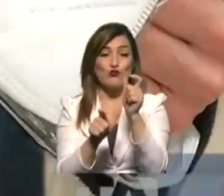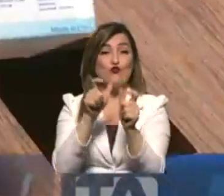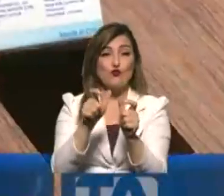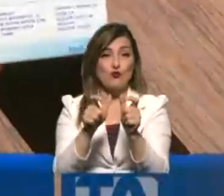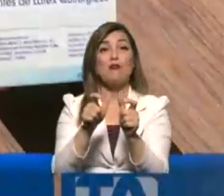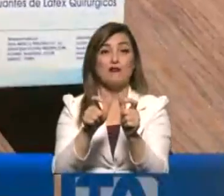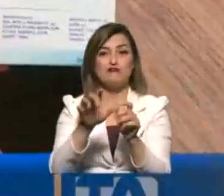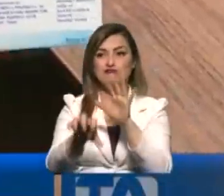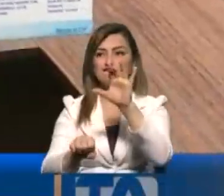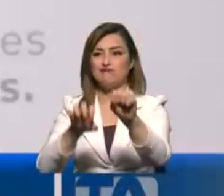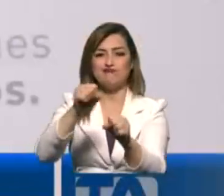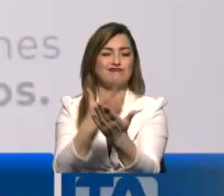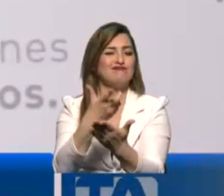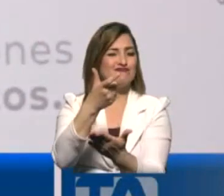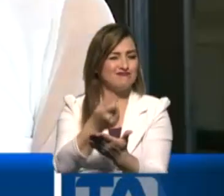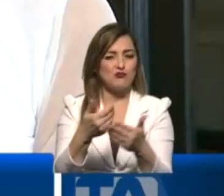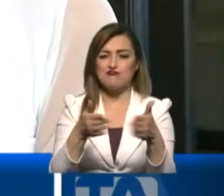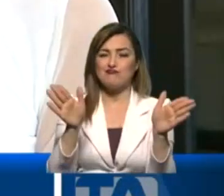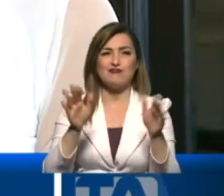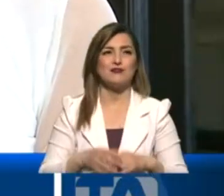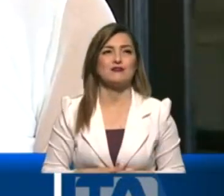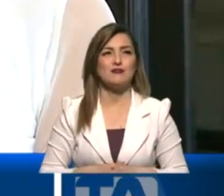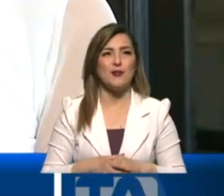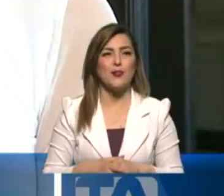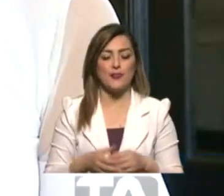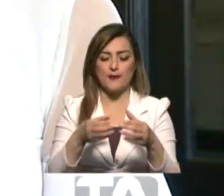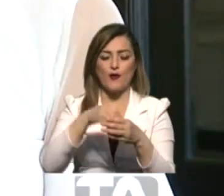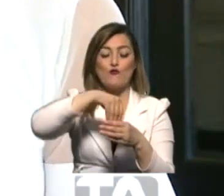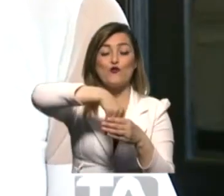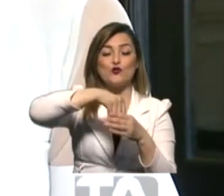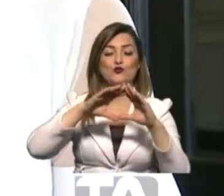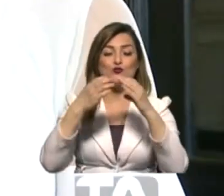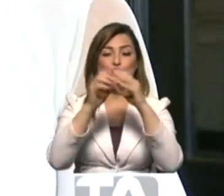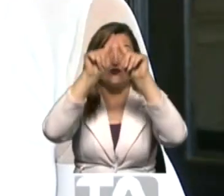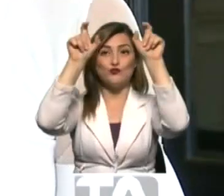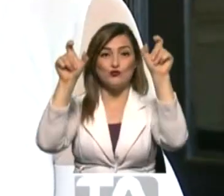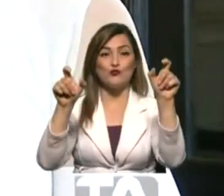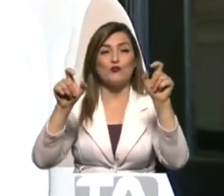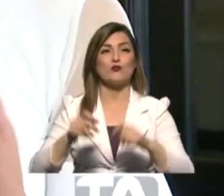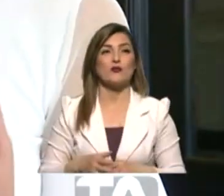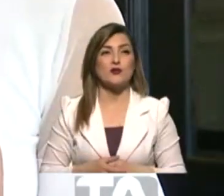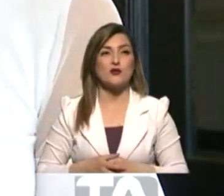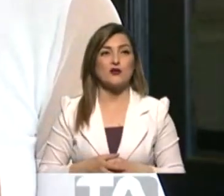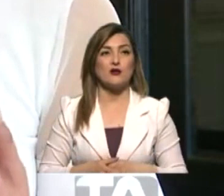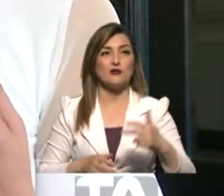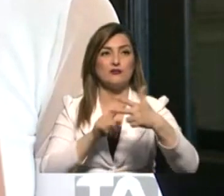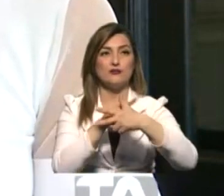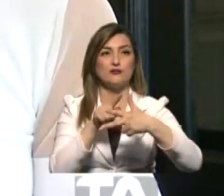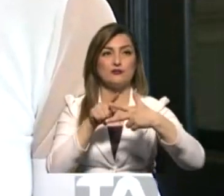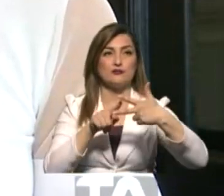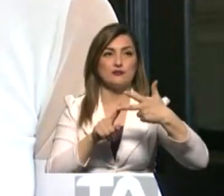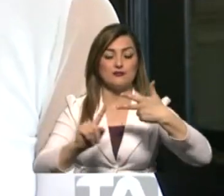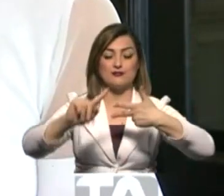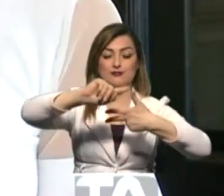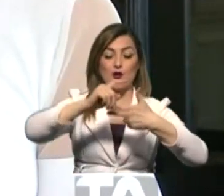ha conseguido insumos y sigue abierto. Nosotros formamos este fideicomiso con el comité empresarial, dentro del cual tiene tres objetivos. El primer